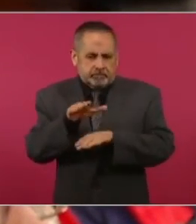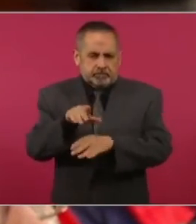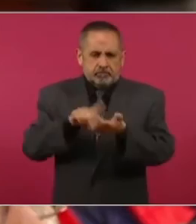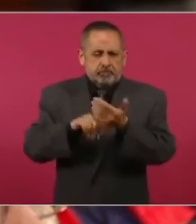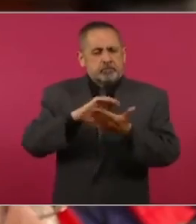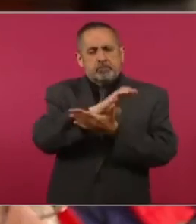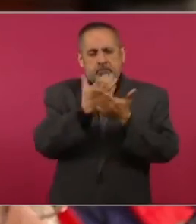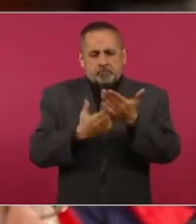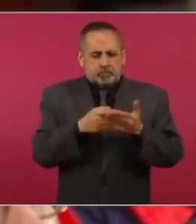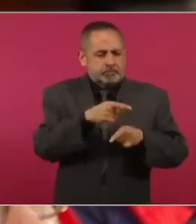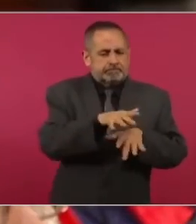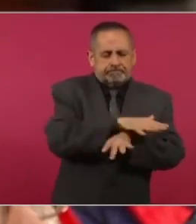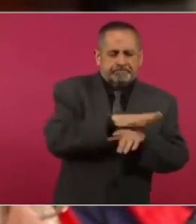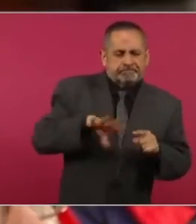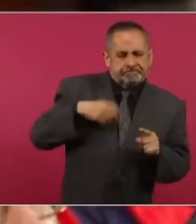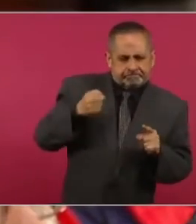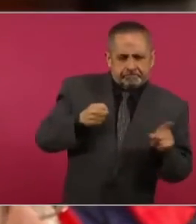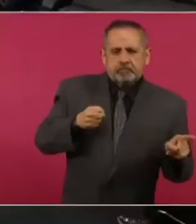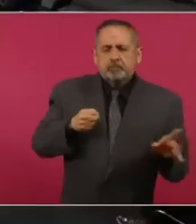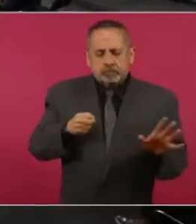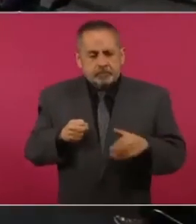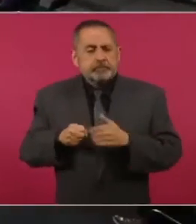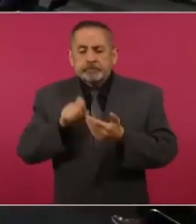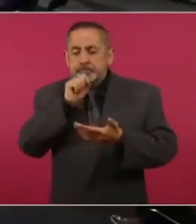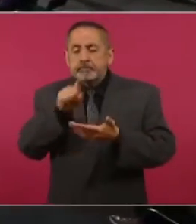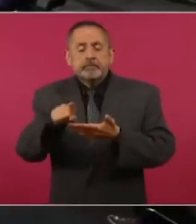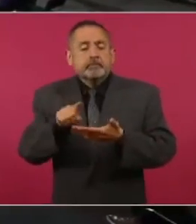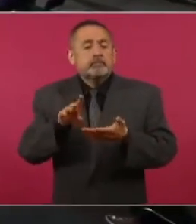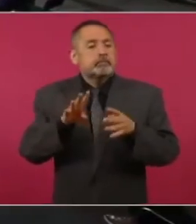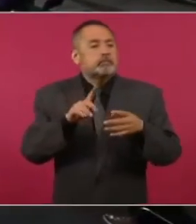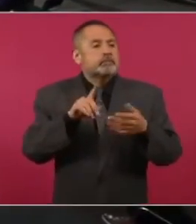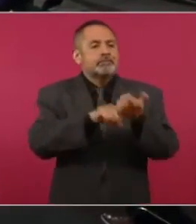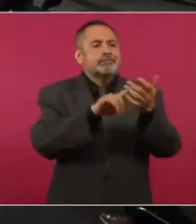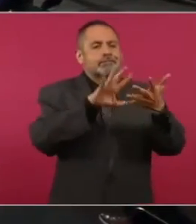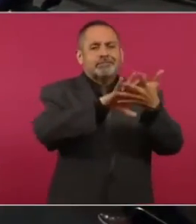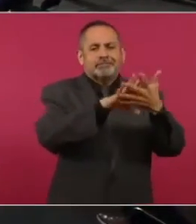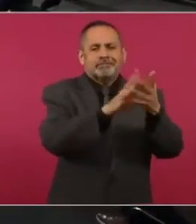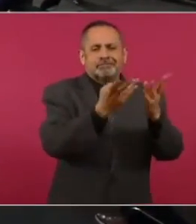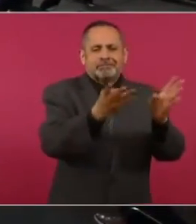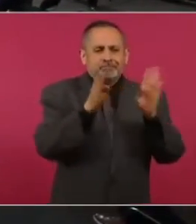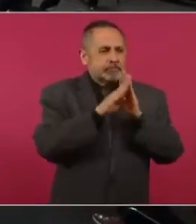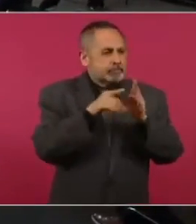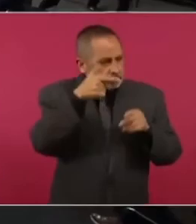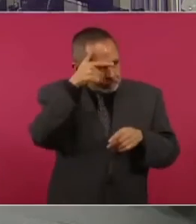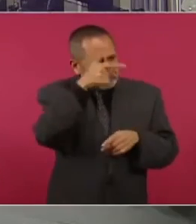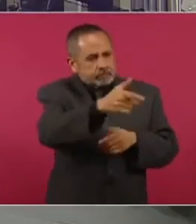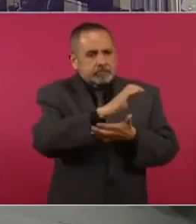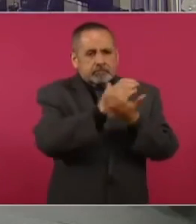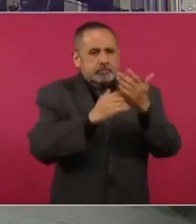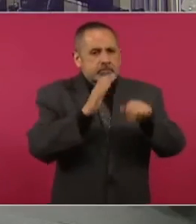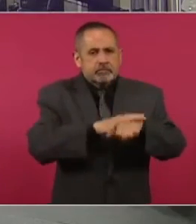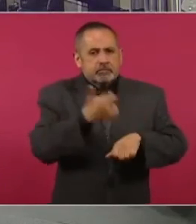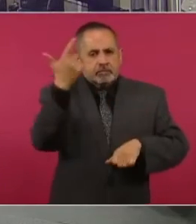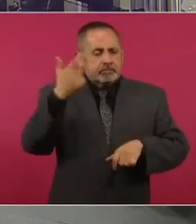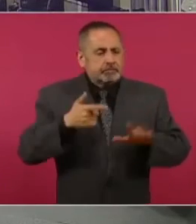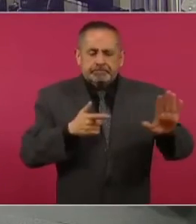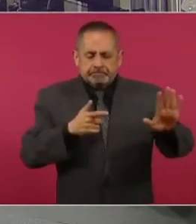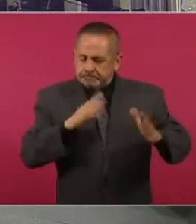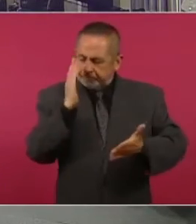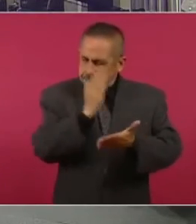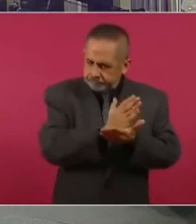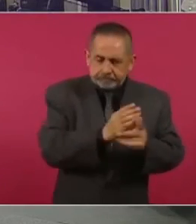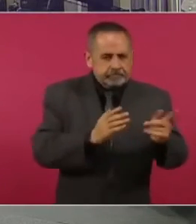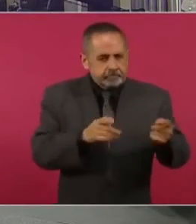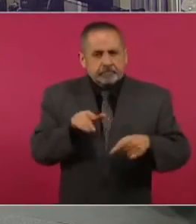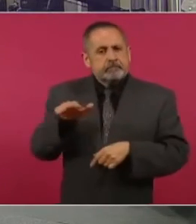de contratos leoninos, y también como se hizo en el tema de reclusorios, que se pudo bajar el costo. Entonces, aprovechar, preguntarle a la